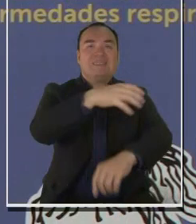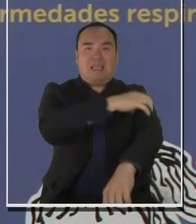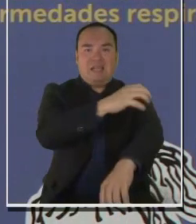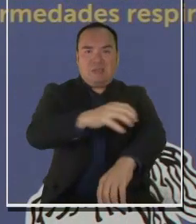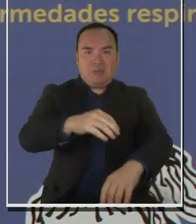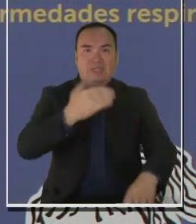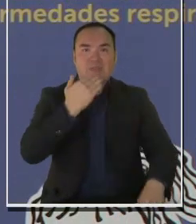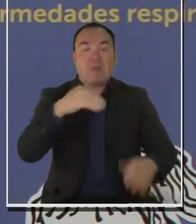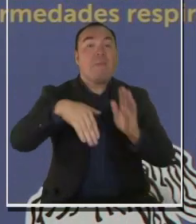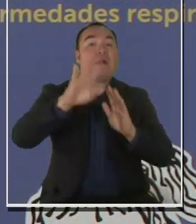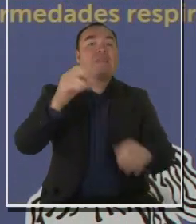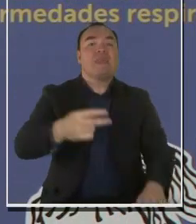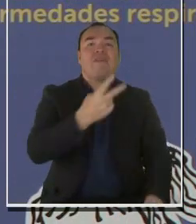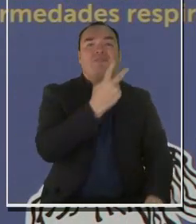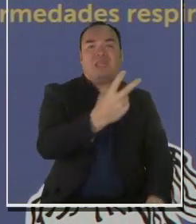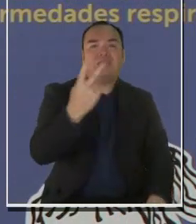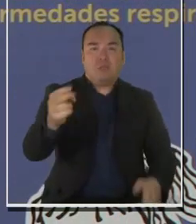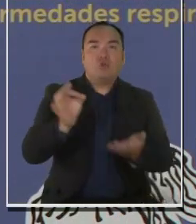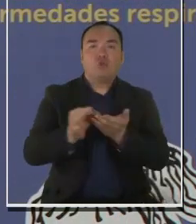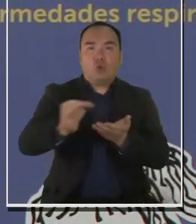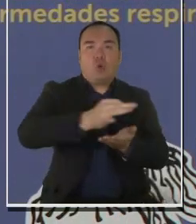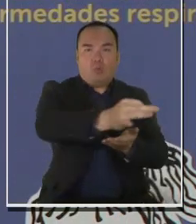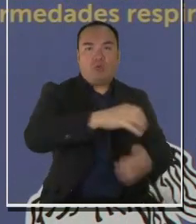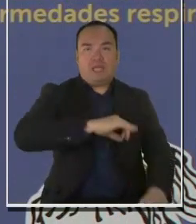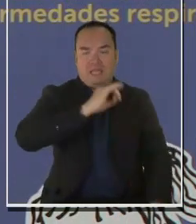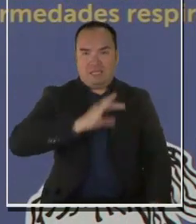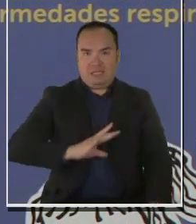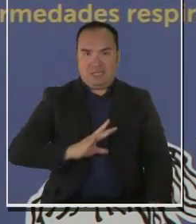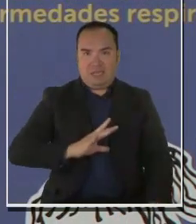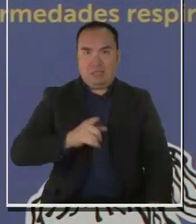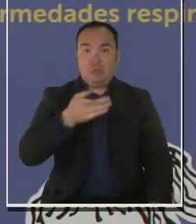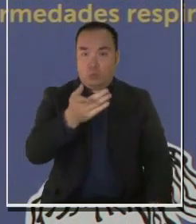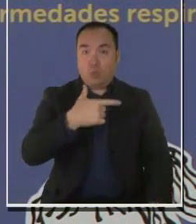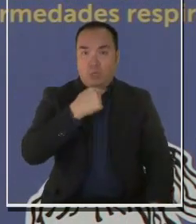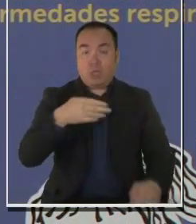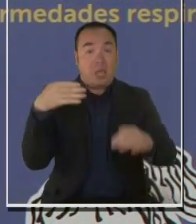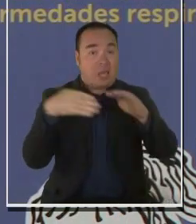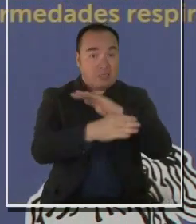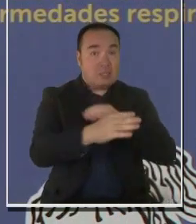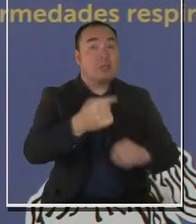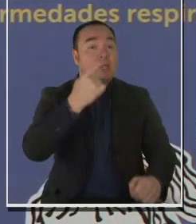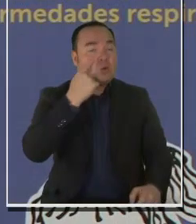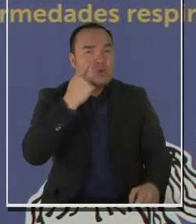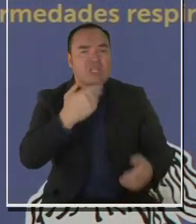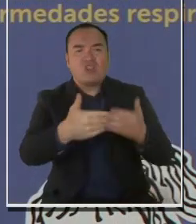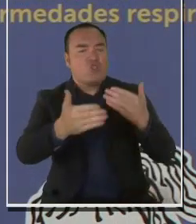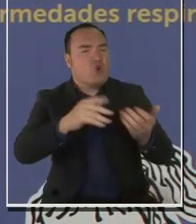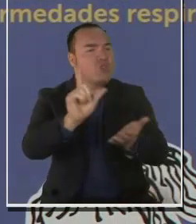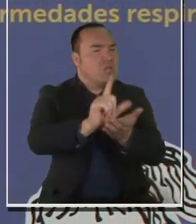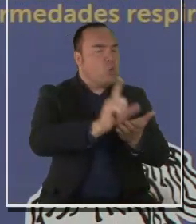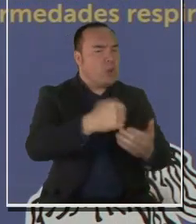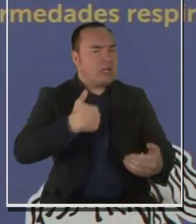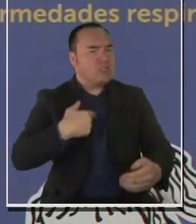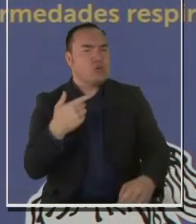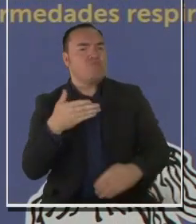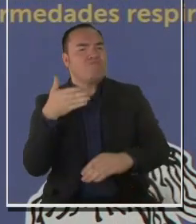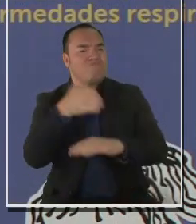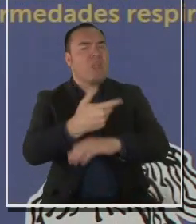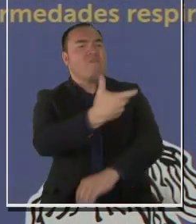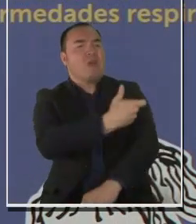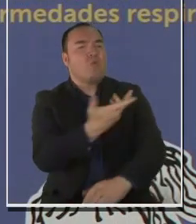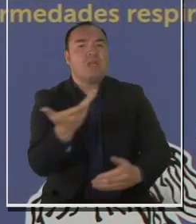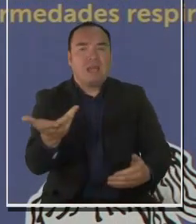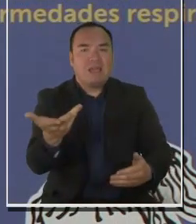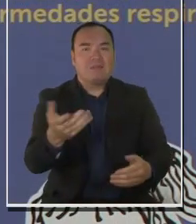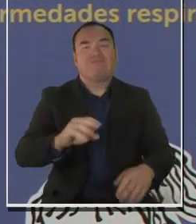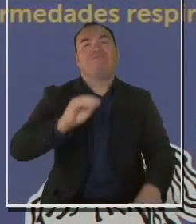más de 22 comunas de nuestro país. Para poder acceder y conocer exactamente dónde están estos vacunatorios, los llamamos